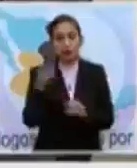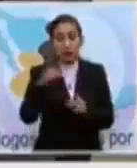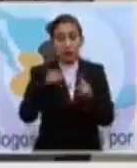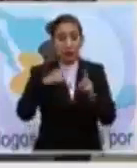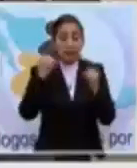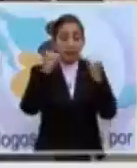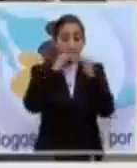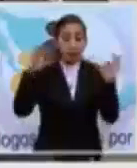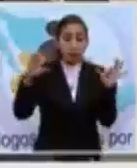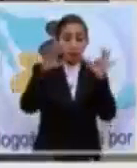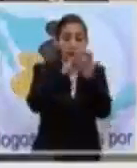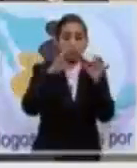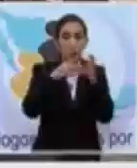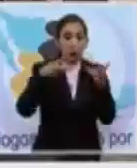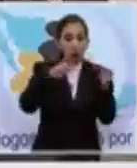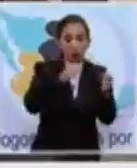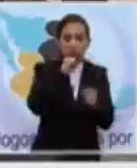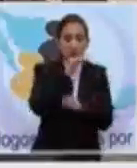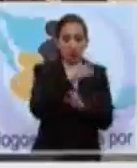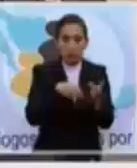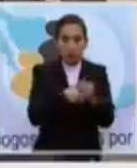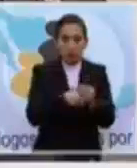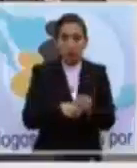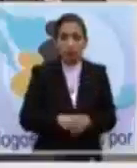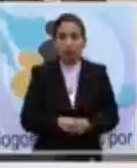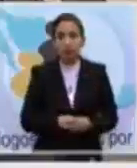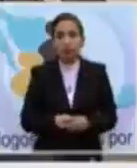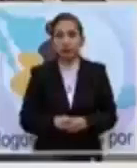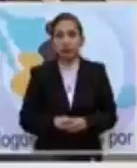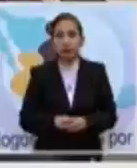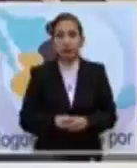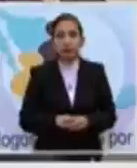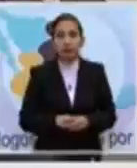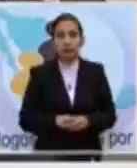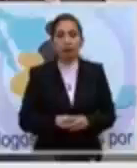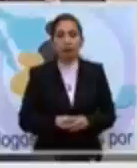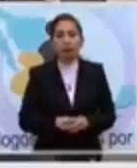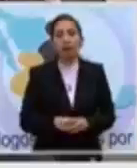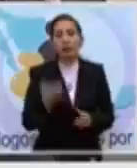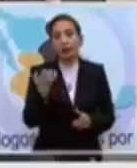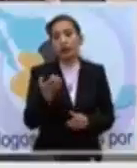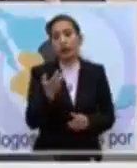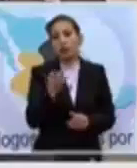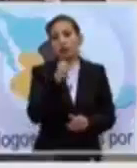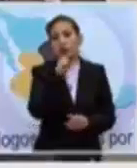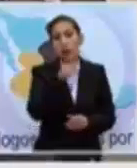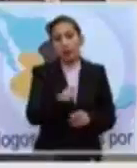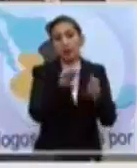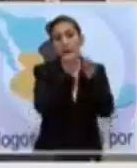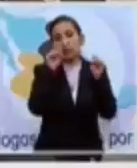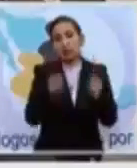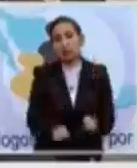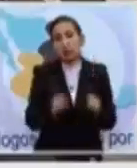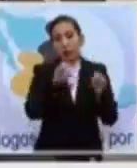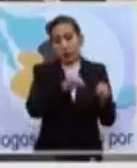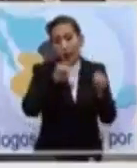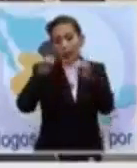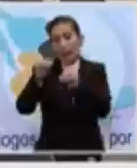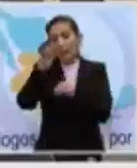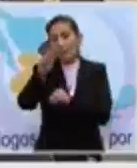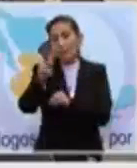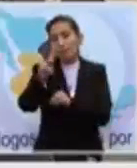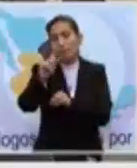institutos sin tener gasto en bolsillo, que es una de las cosas muy importantes. Y esto también entraría a un sistema de portabilidad